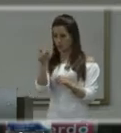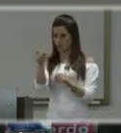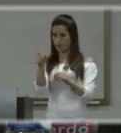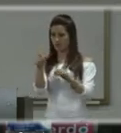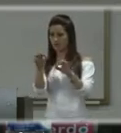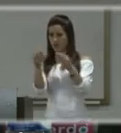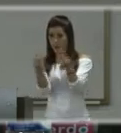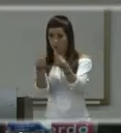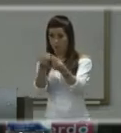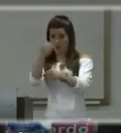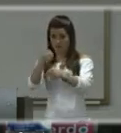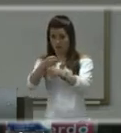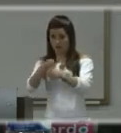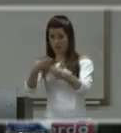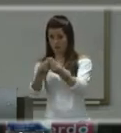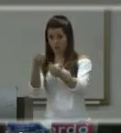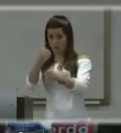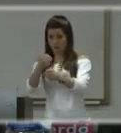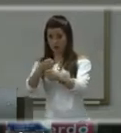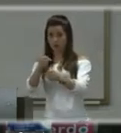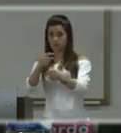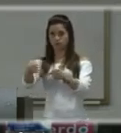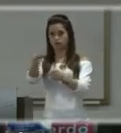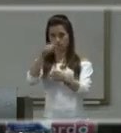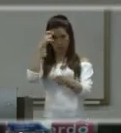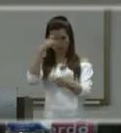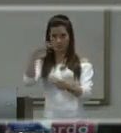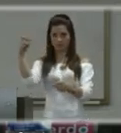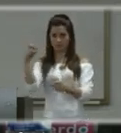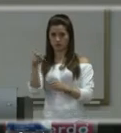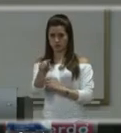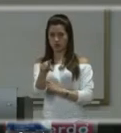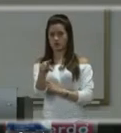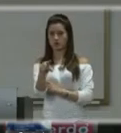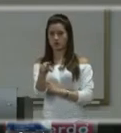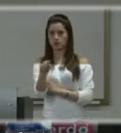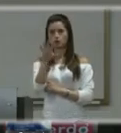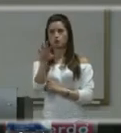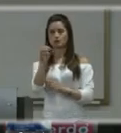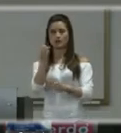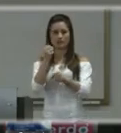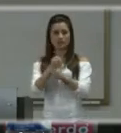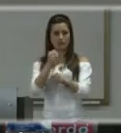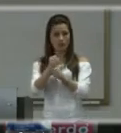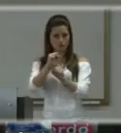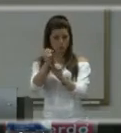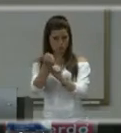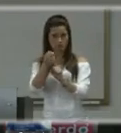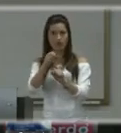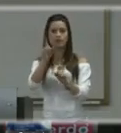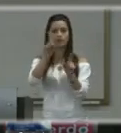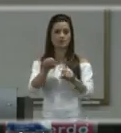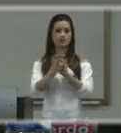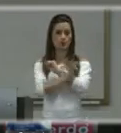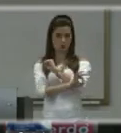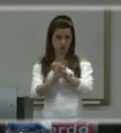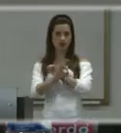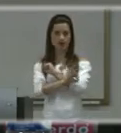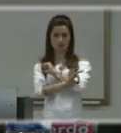trabajo, porque tiene un equipo de trabajo con profesionales en trabajo social y psicología.